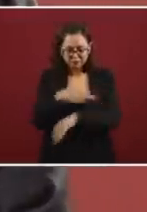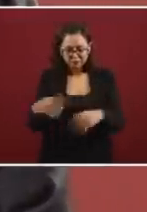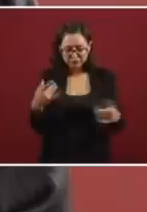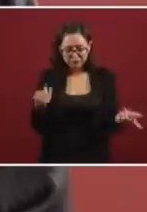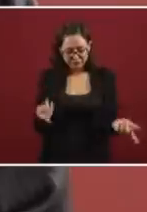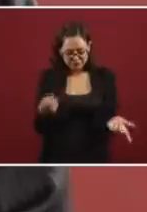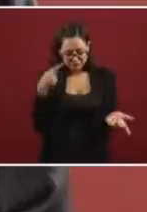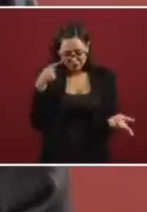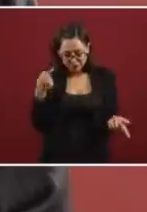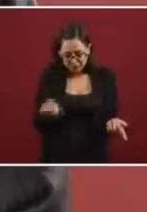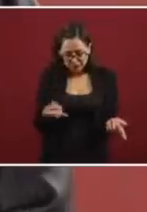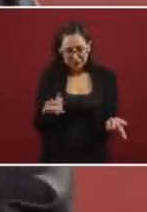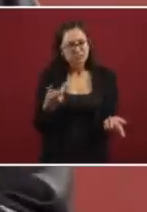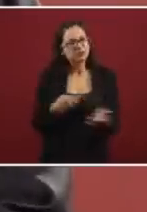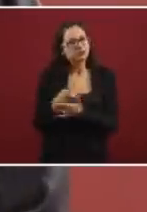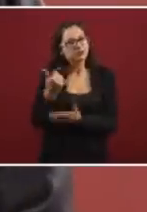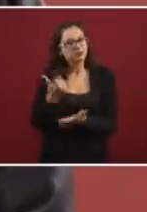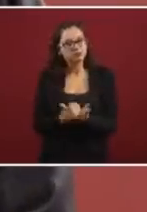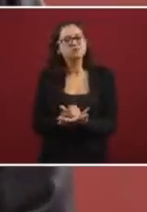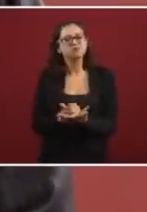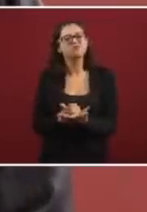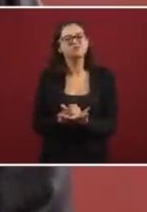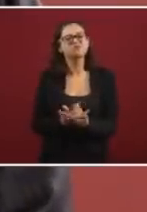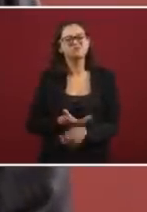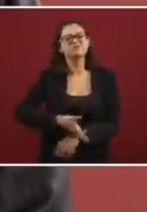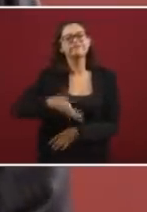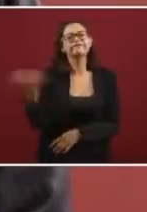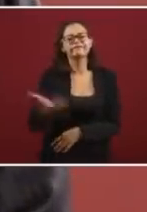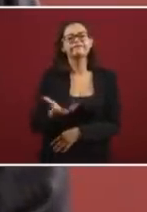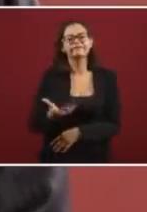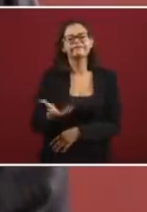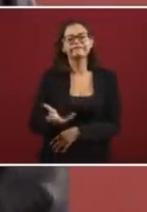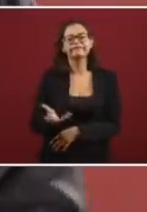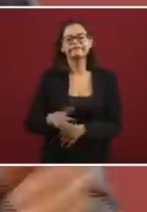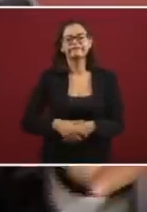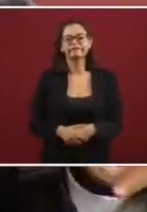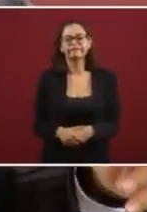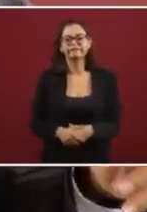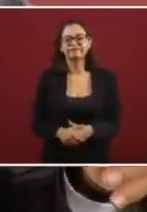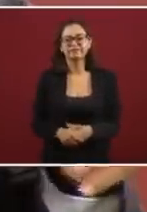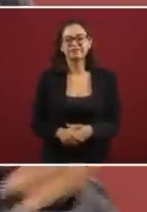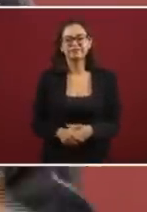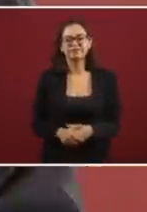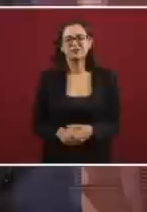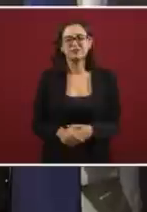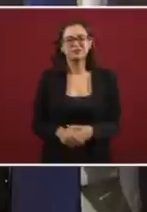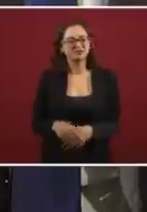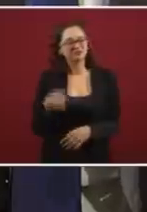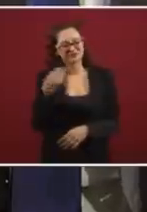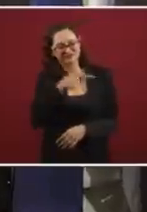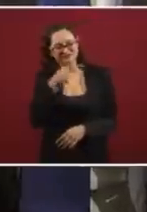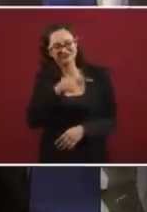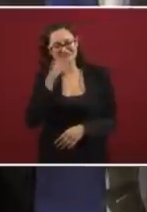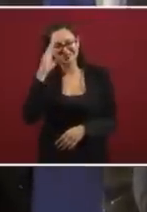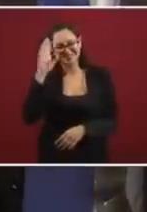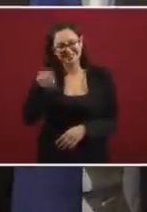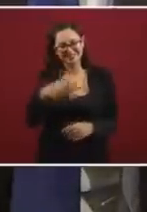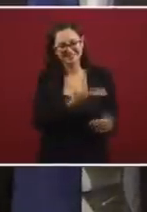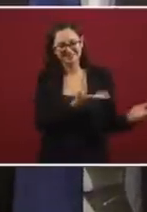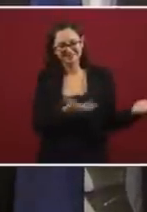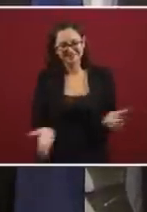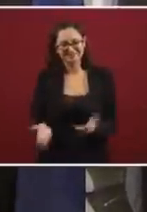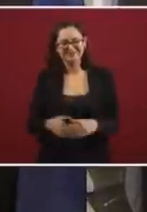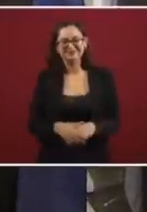proyecto este lo vamos a llevar a cabo por este señor que está aquí